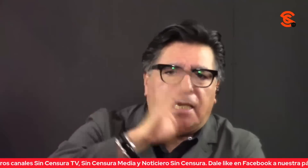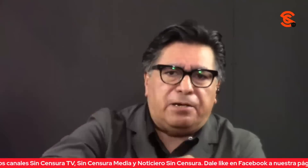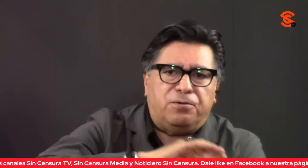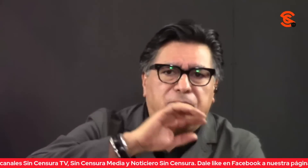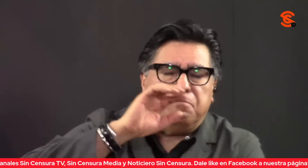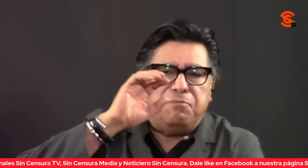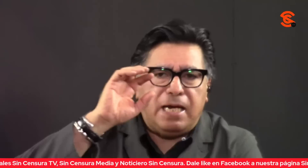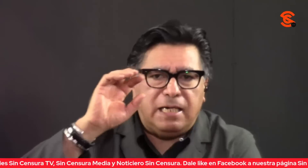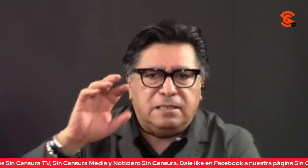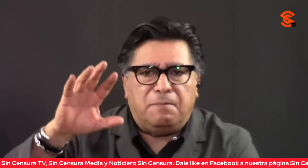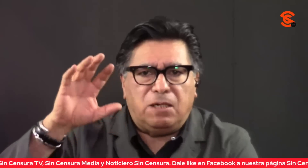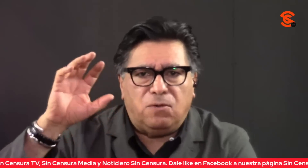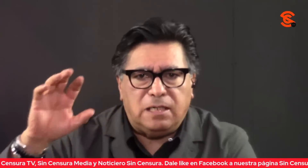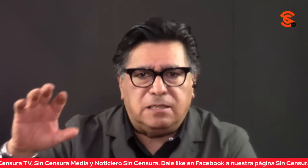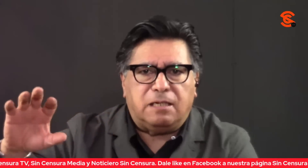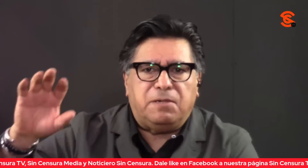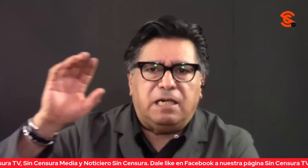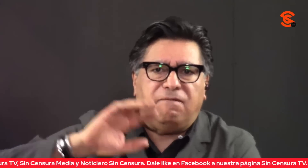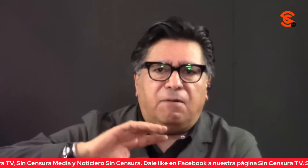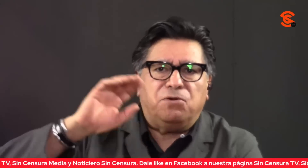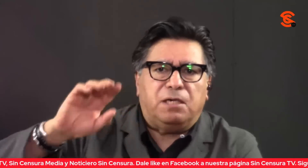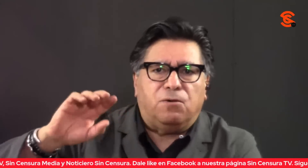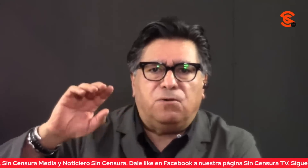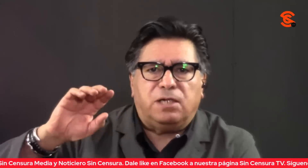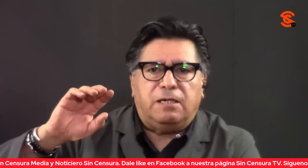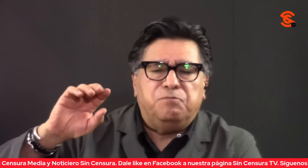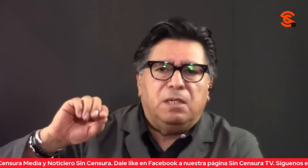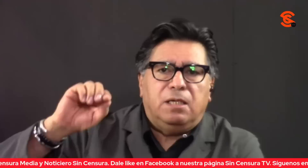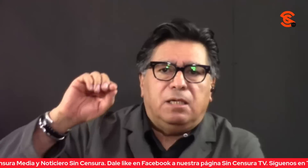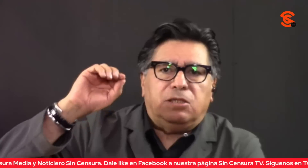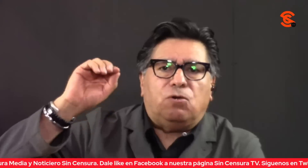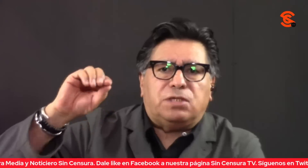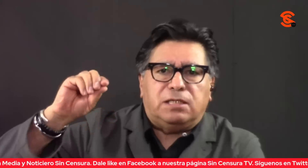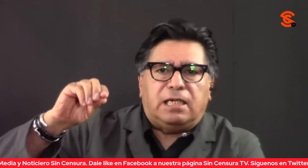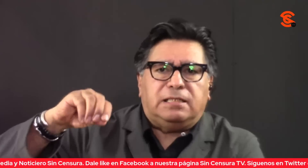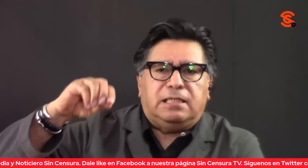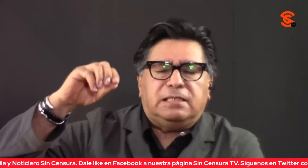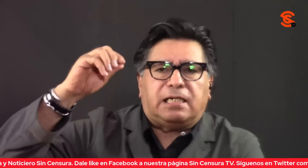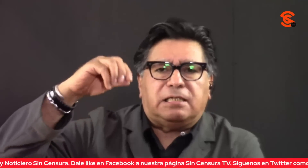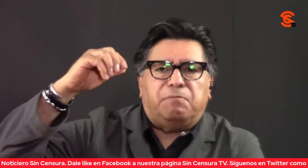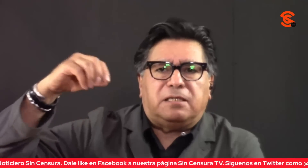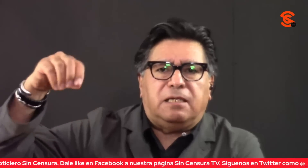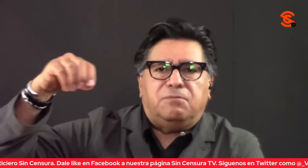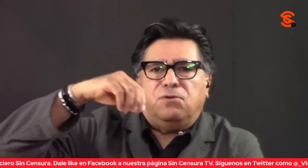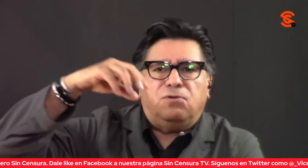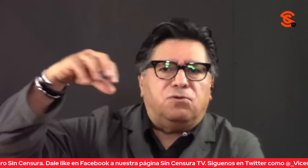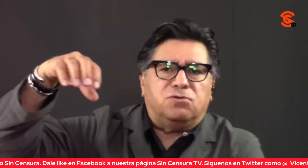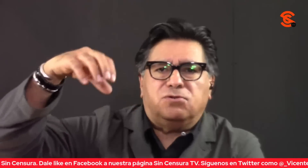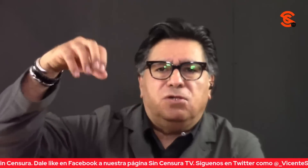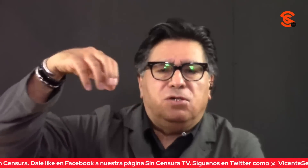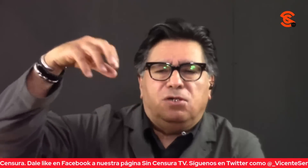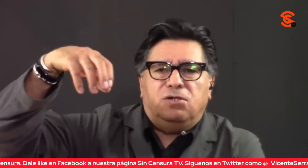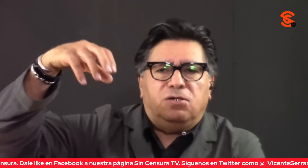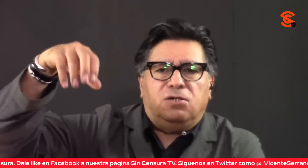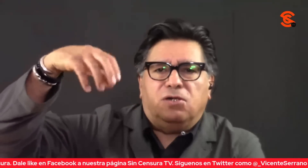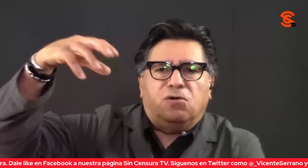lugar lejano, viene esta mano, interviene a favor y en contra de los intereses de